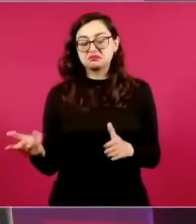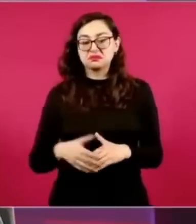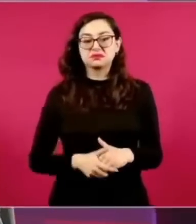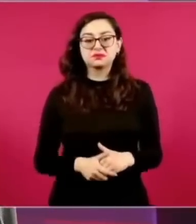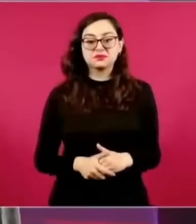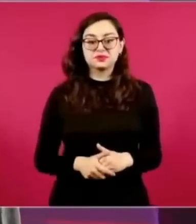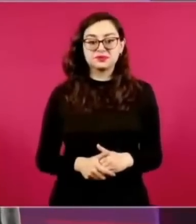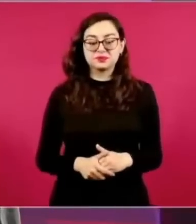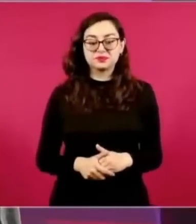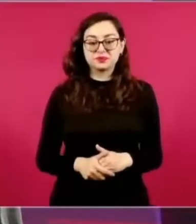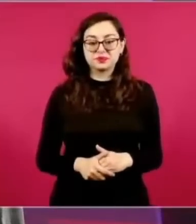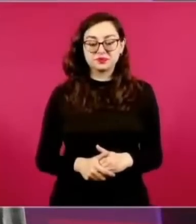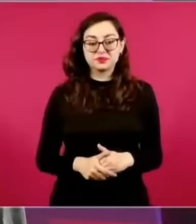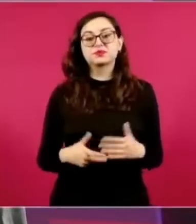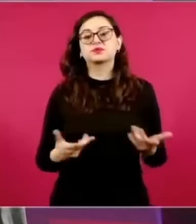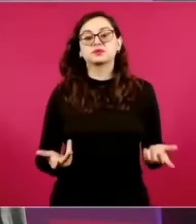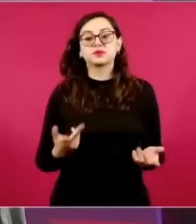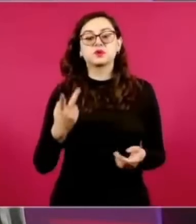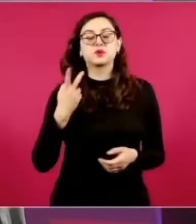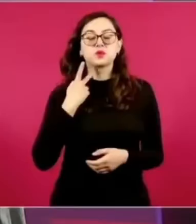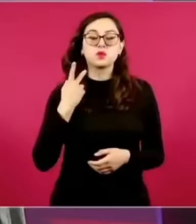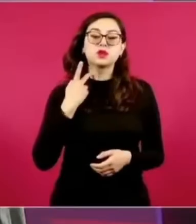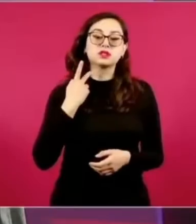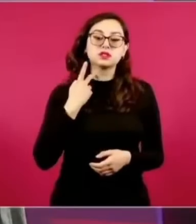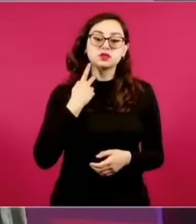Y los políticos lo mismo.